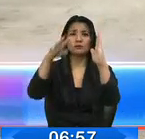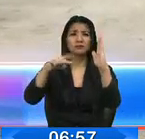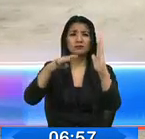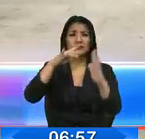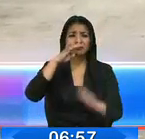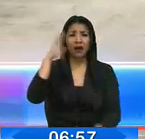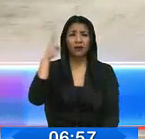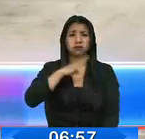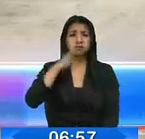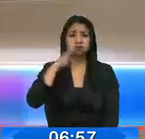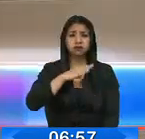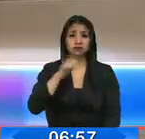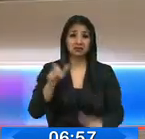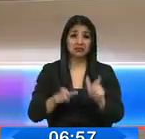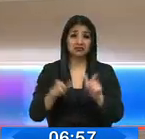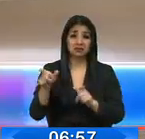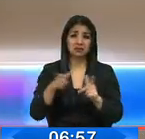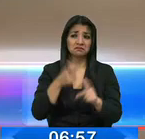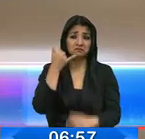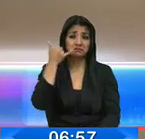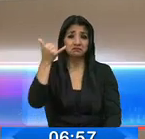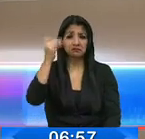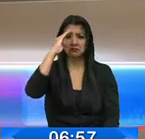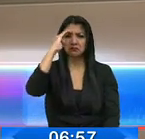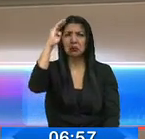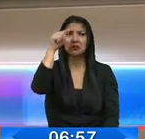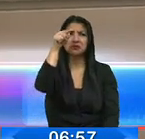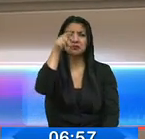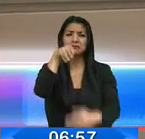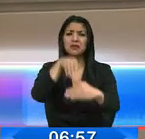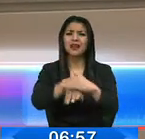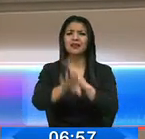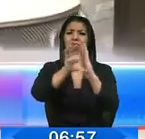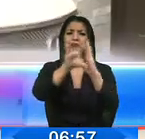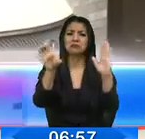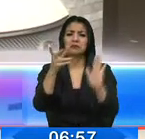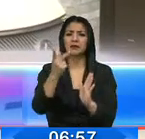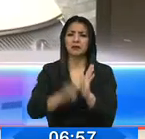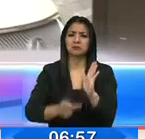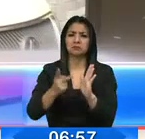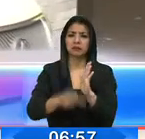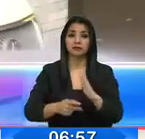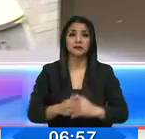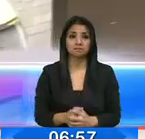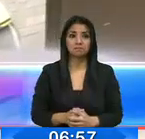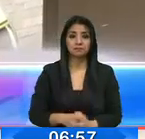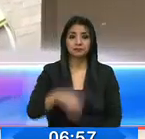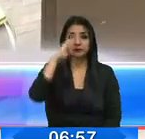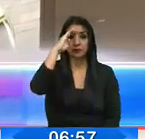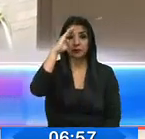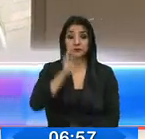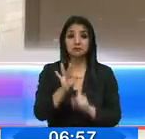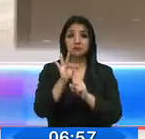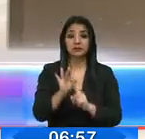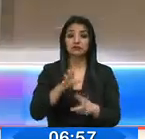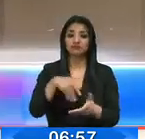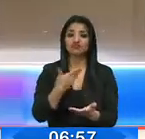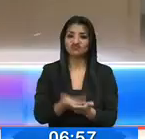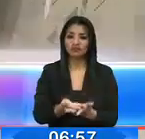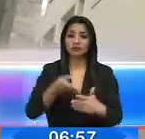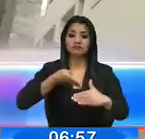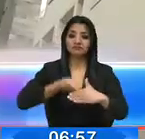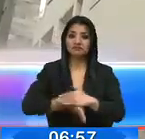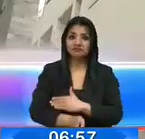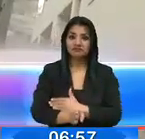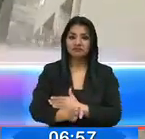policía para verificar el misterio que escondían las paredes del departamento. Personal preventivo llegó al auxilio. Cuando ingresó, confirmó